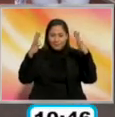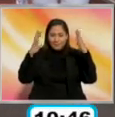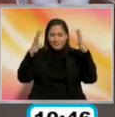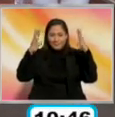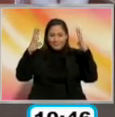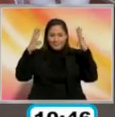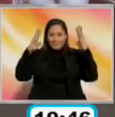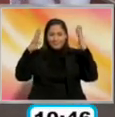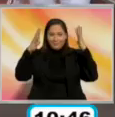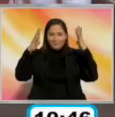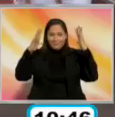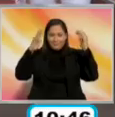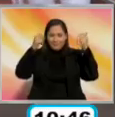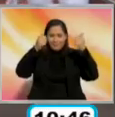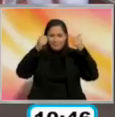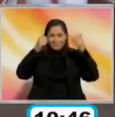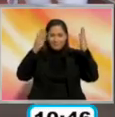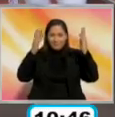¡Aplauso!